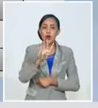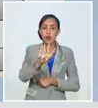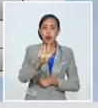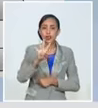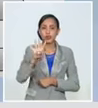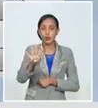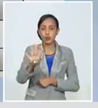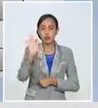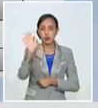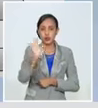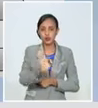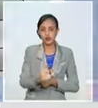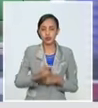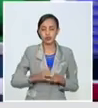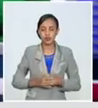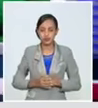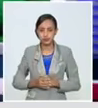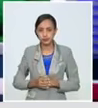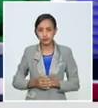2,44%.